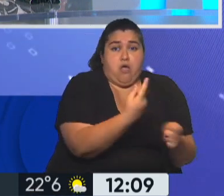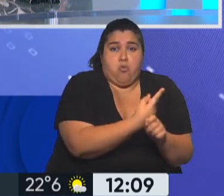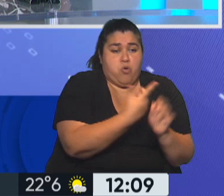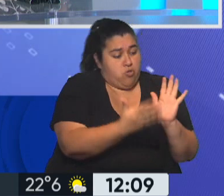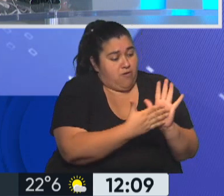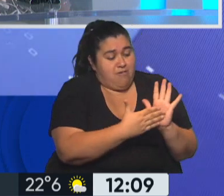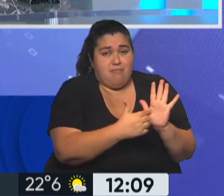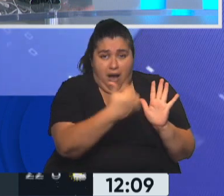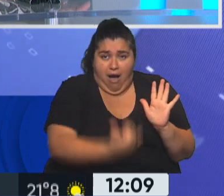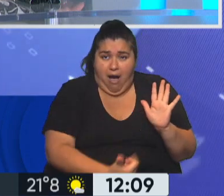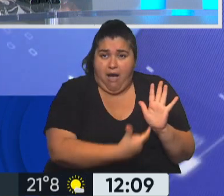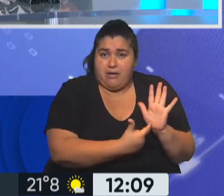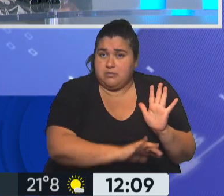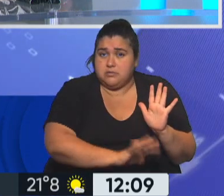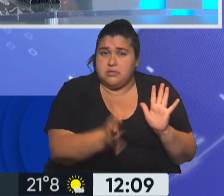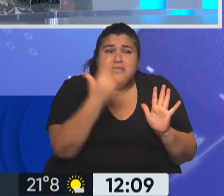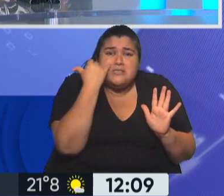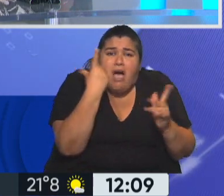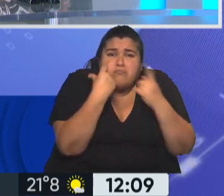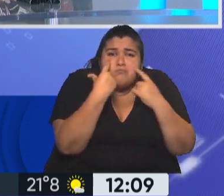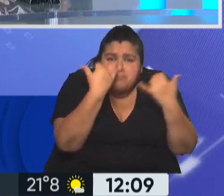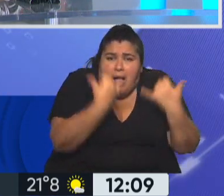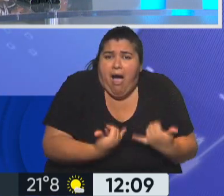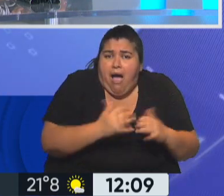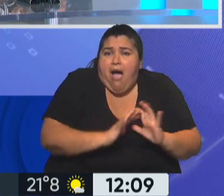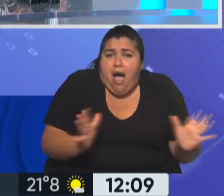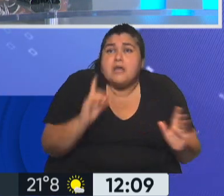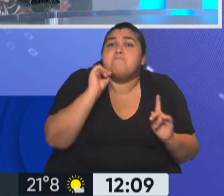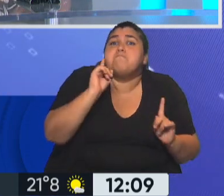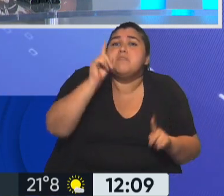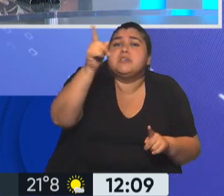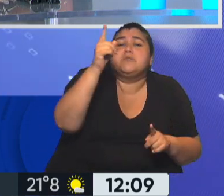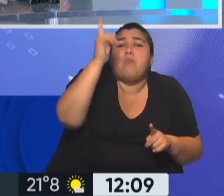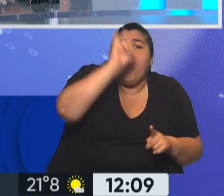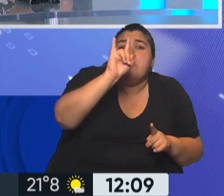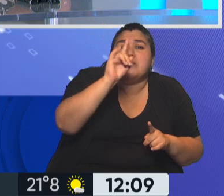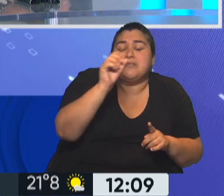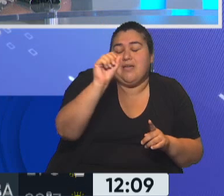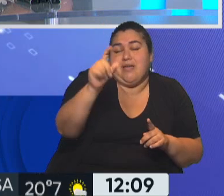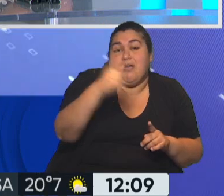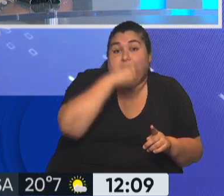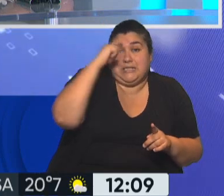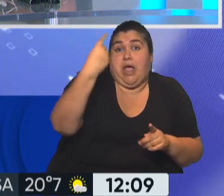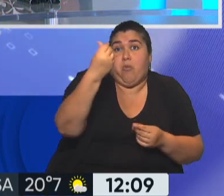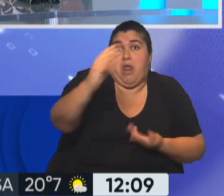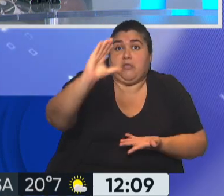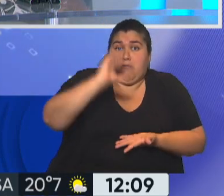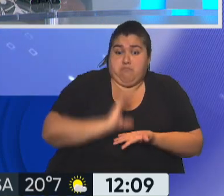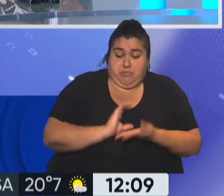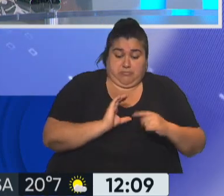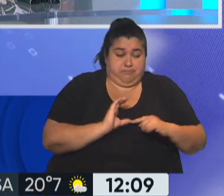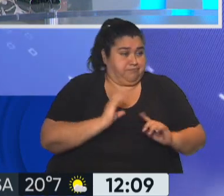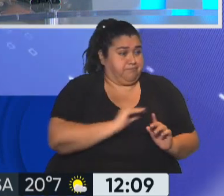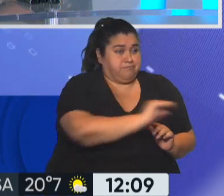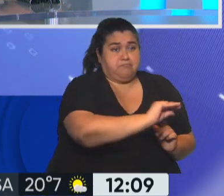manera, ya están auditadas, porque es el mismo Estado el que le paga. Entonces, si vos como representante del